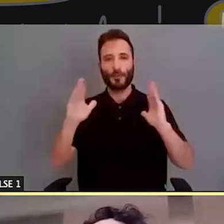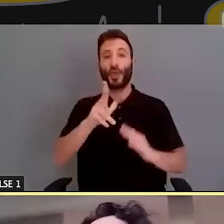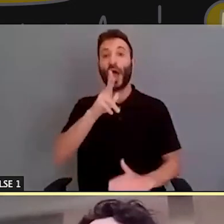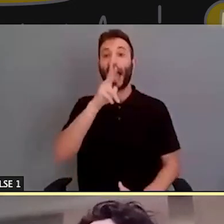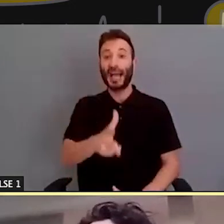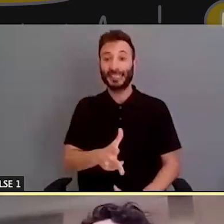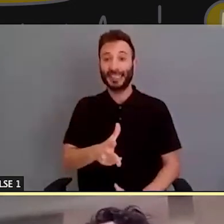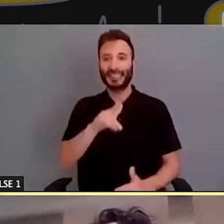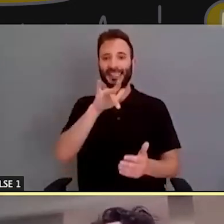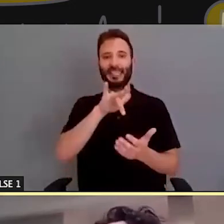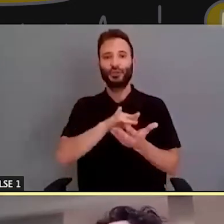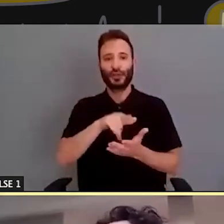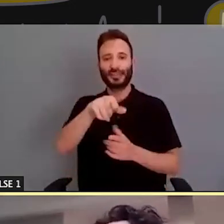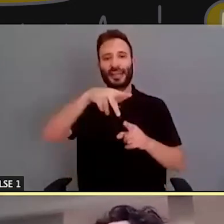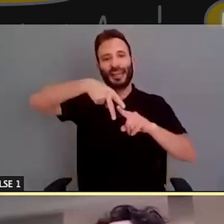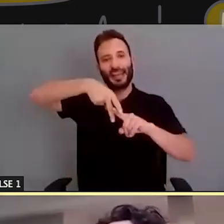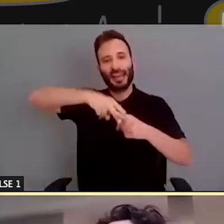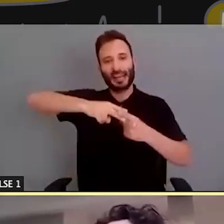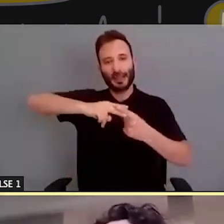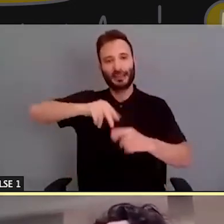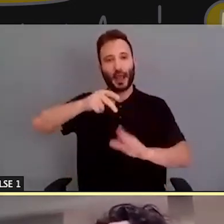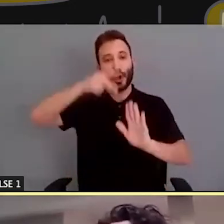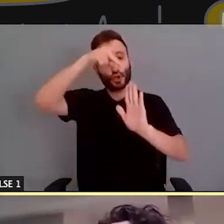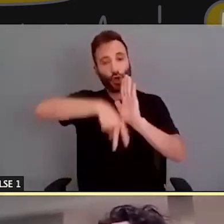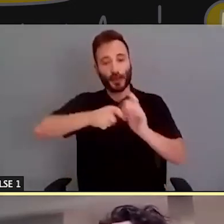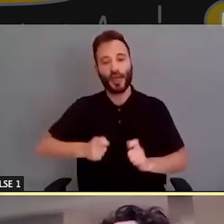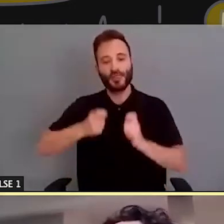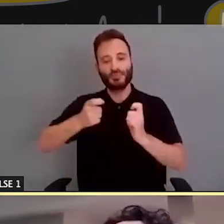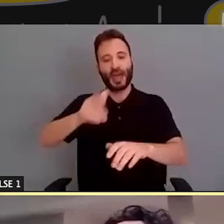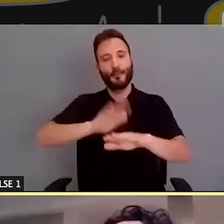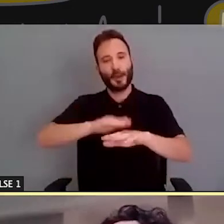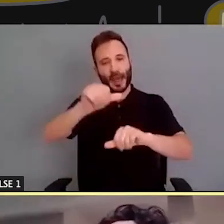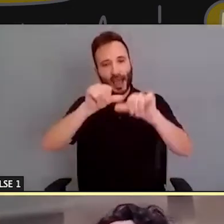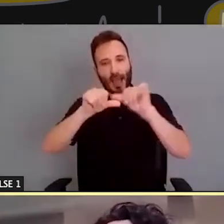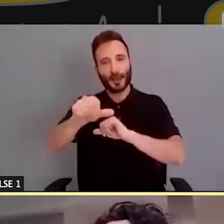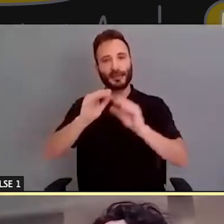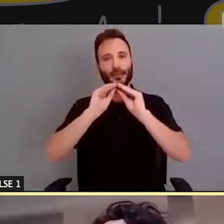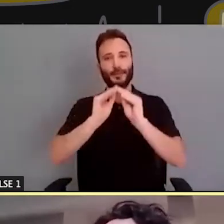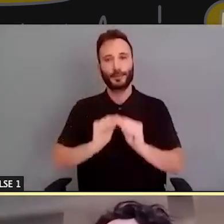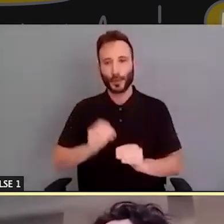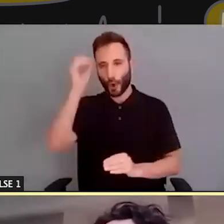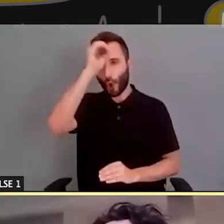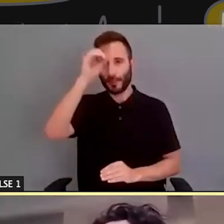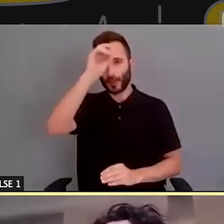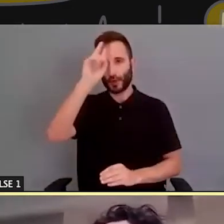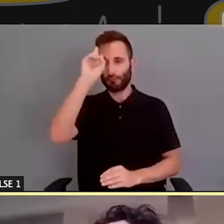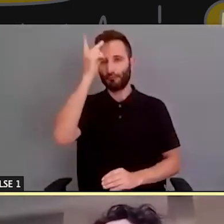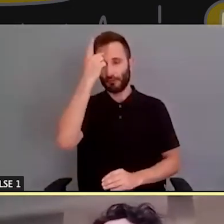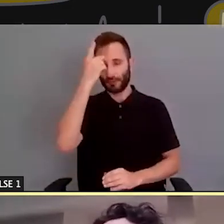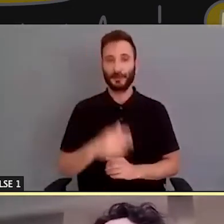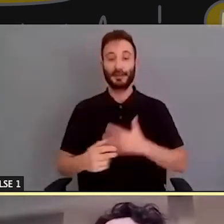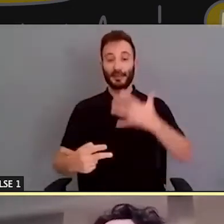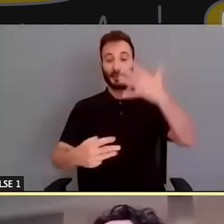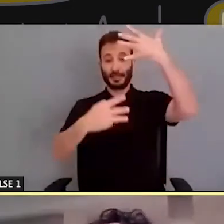esta herramienta que es la norma pues puede ayudar a ahondar un poco en esa mentalidad. El índice de la norma,